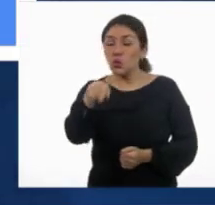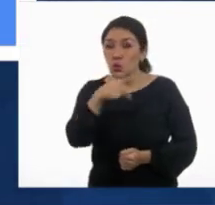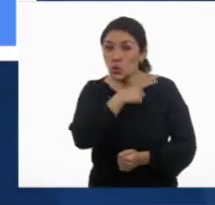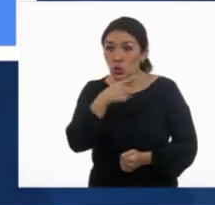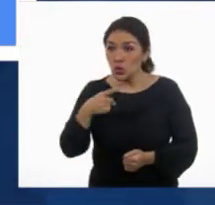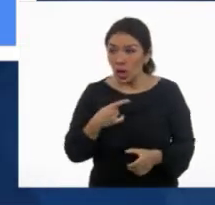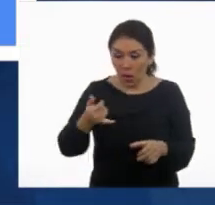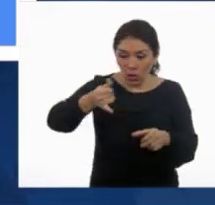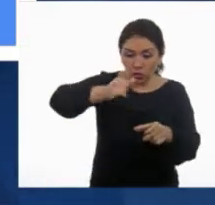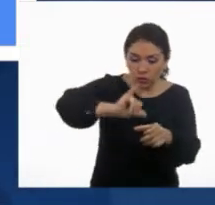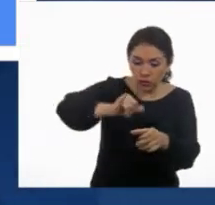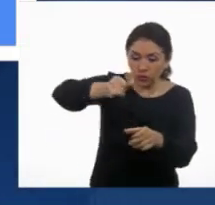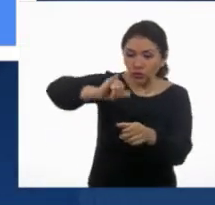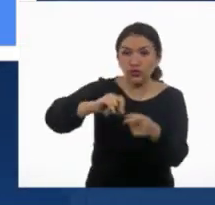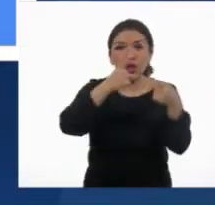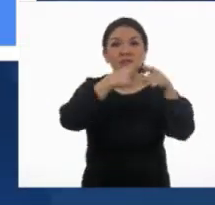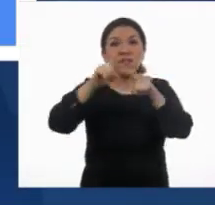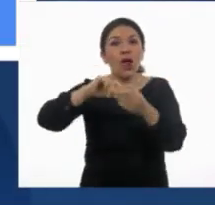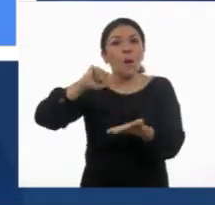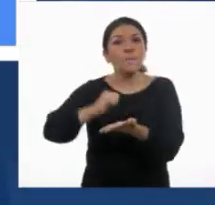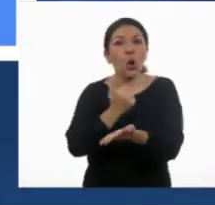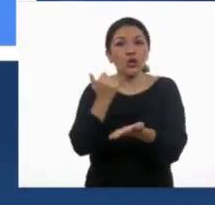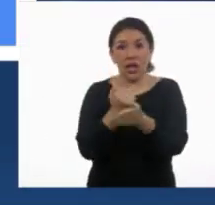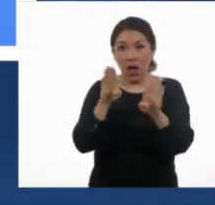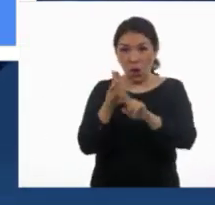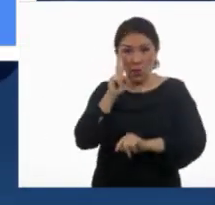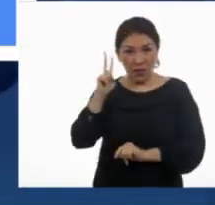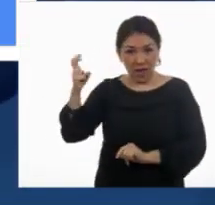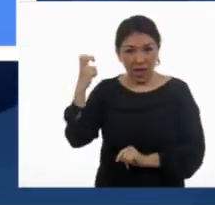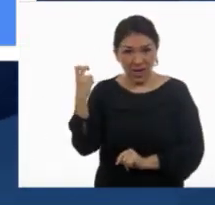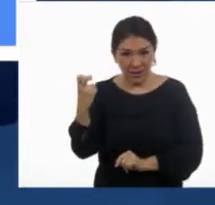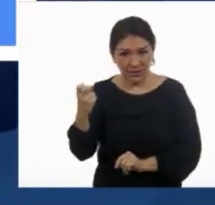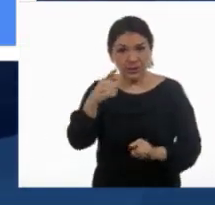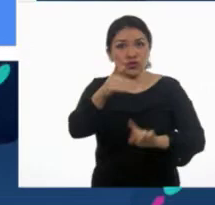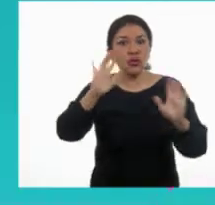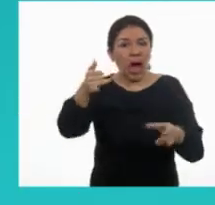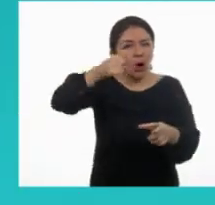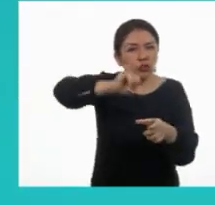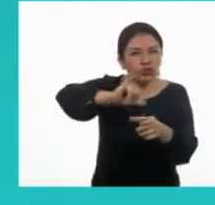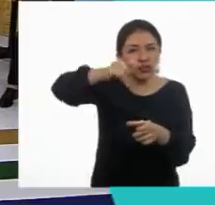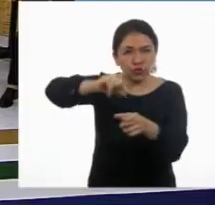llenar distintos envases, como estos. Estos fueron los que ya llenaste.